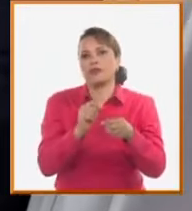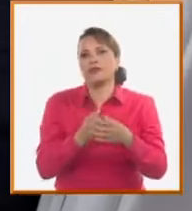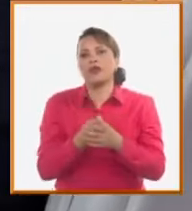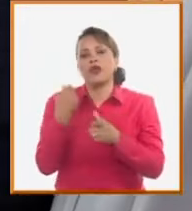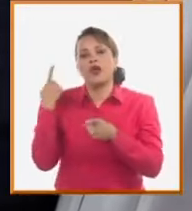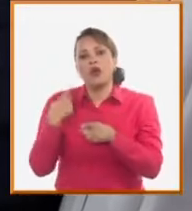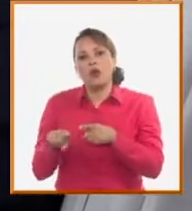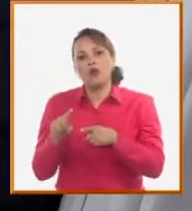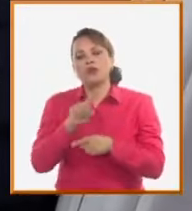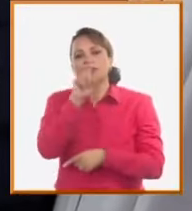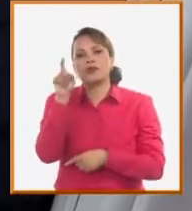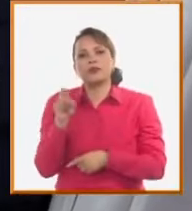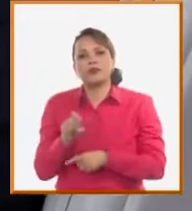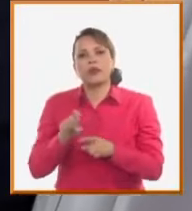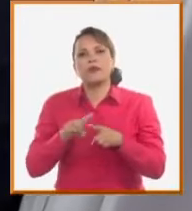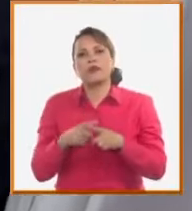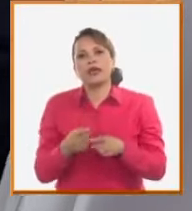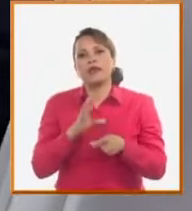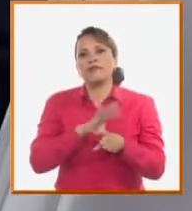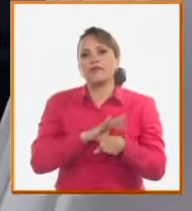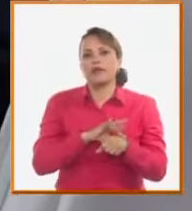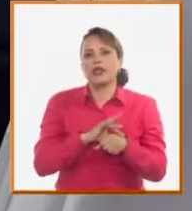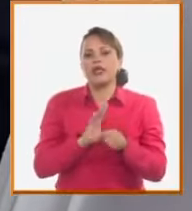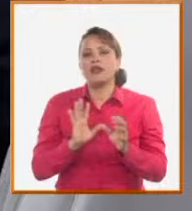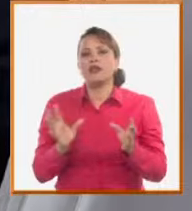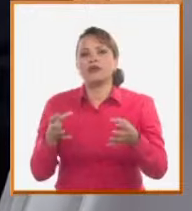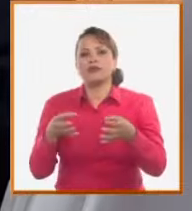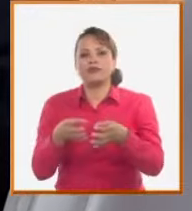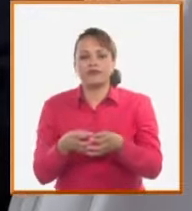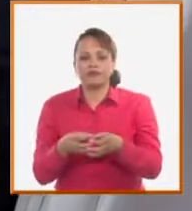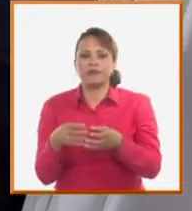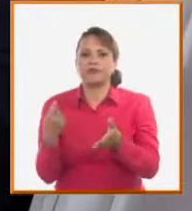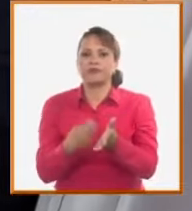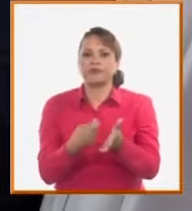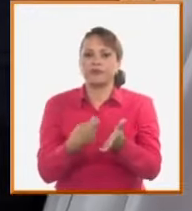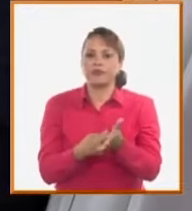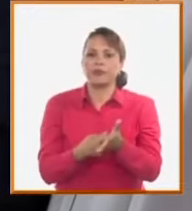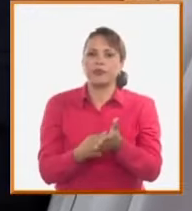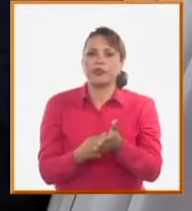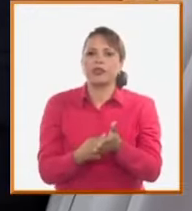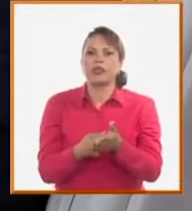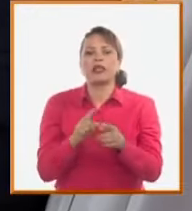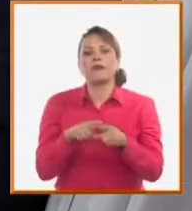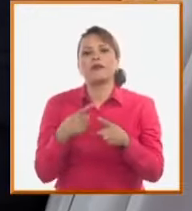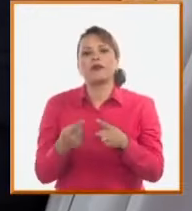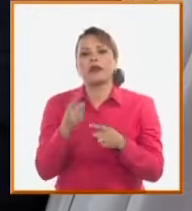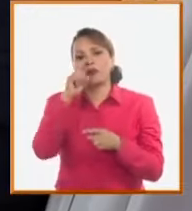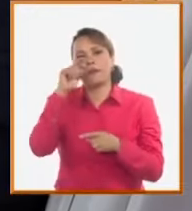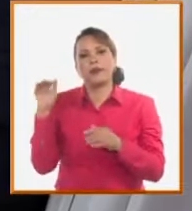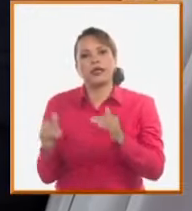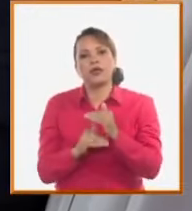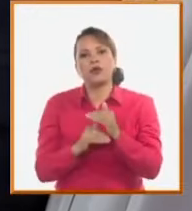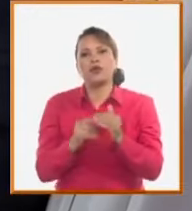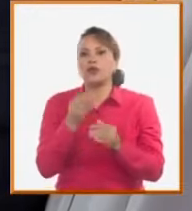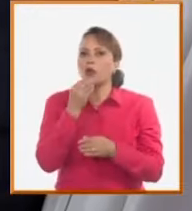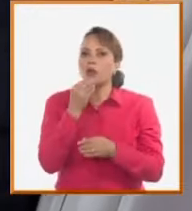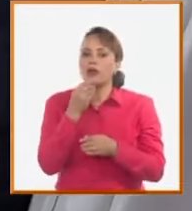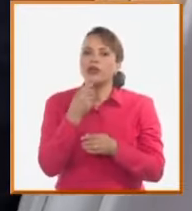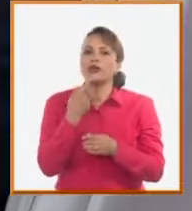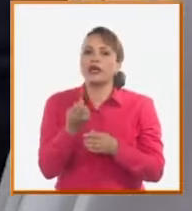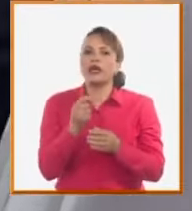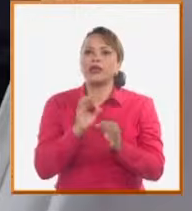preguntaba que por qué hay enfermedades que no cubre este seguro y por qué los menores de edad no pueden